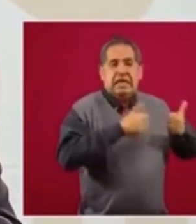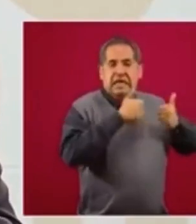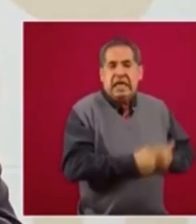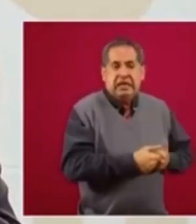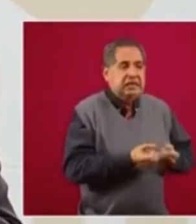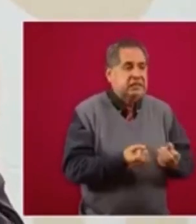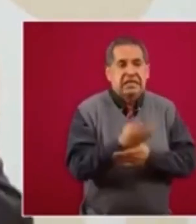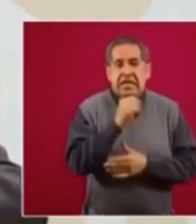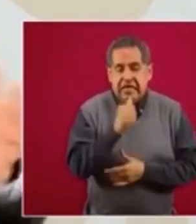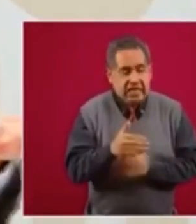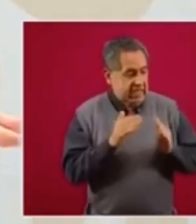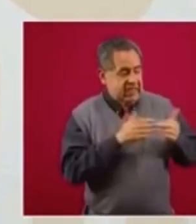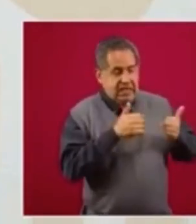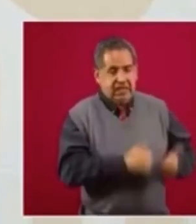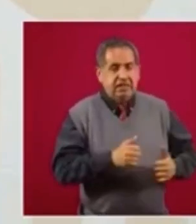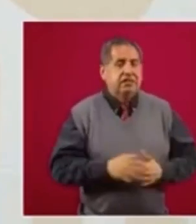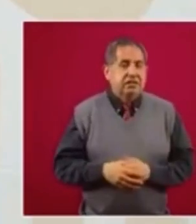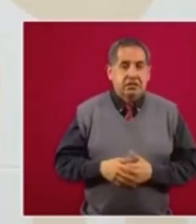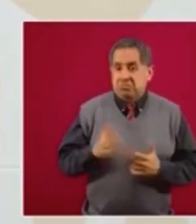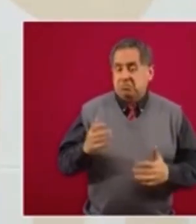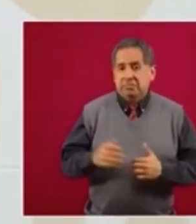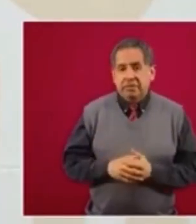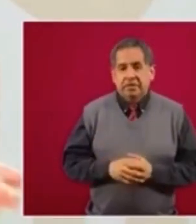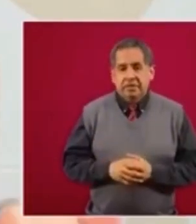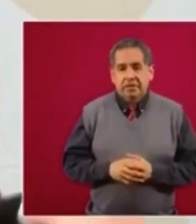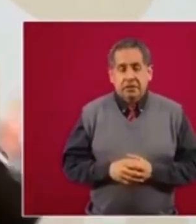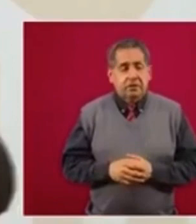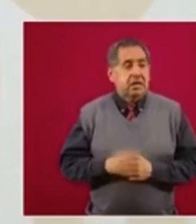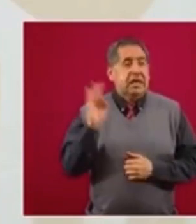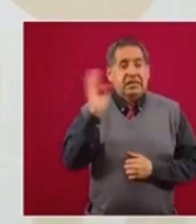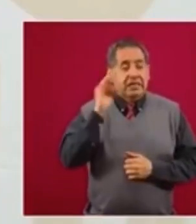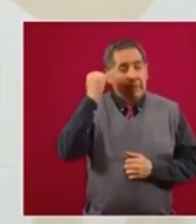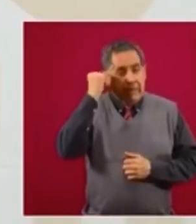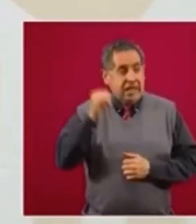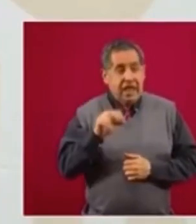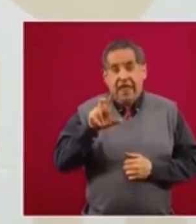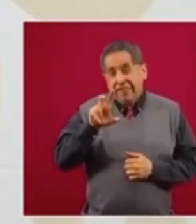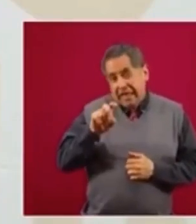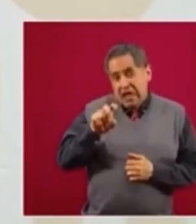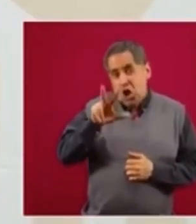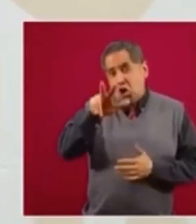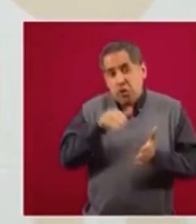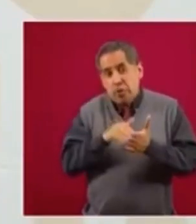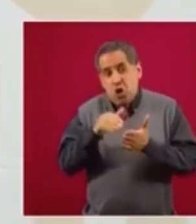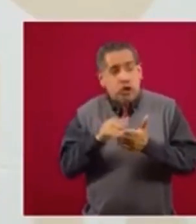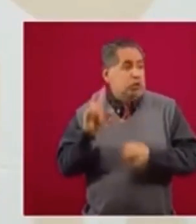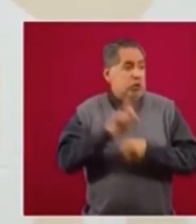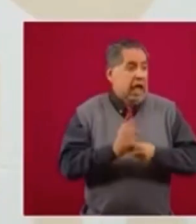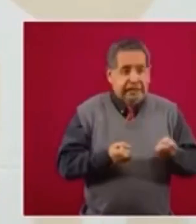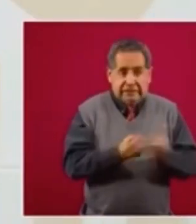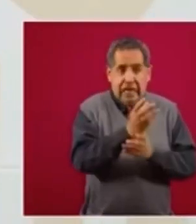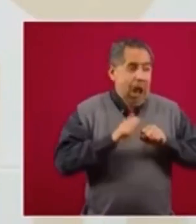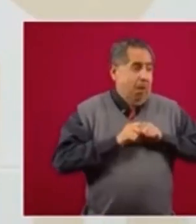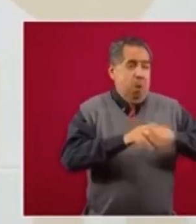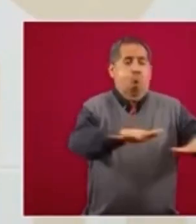actividad. De la otra forma, regresar a 38 millones de un día para otro es